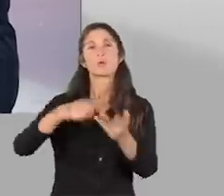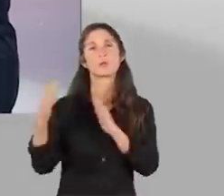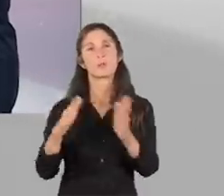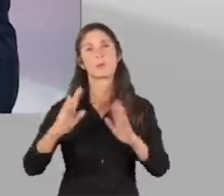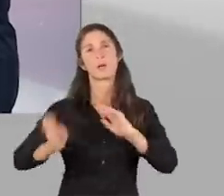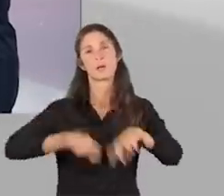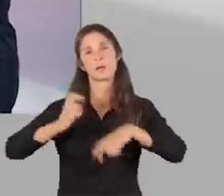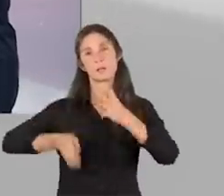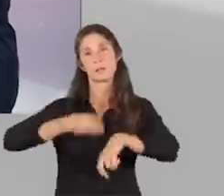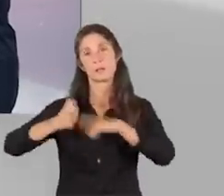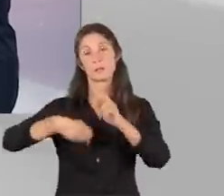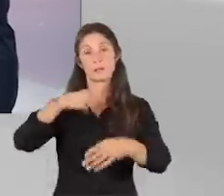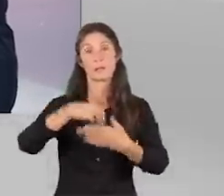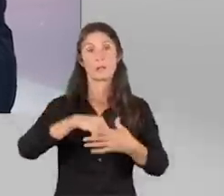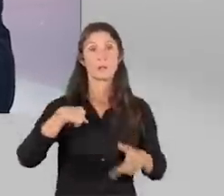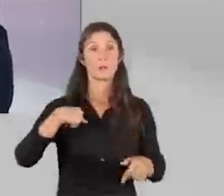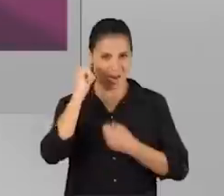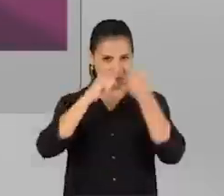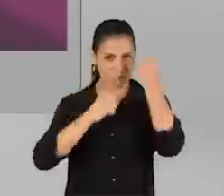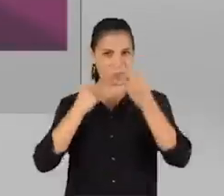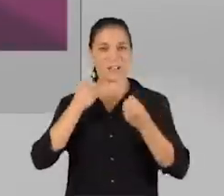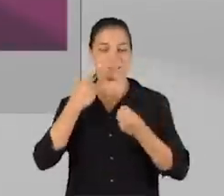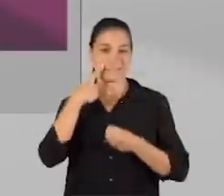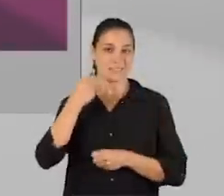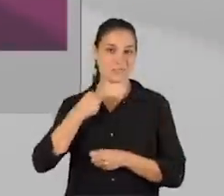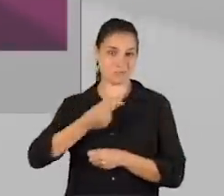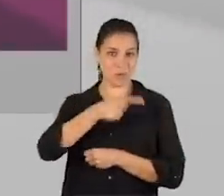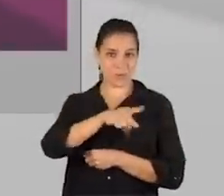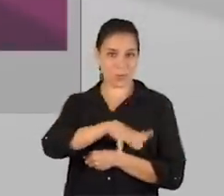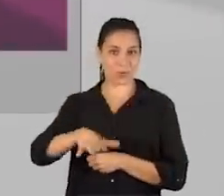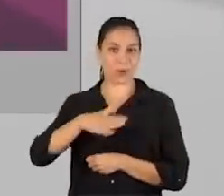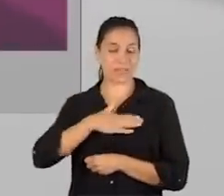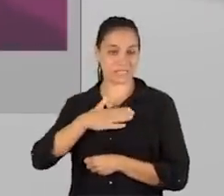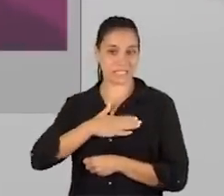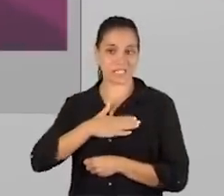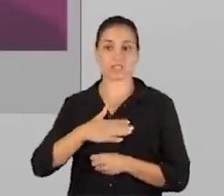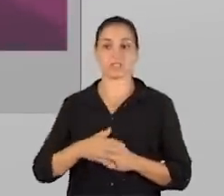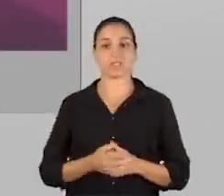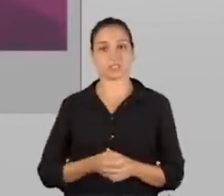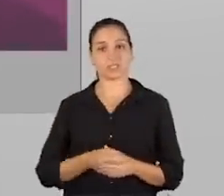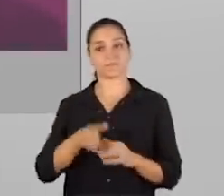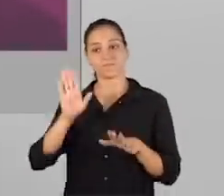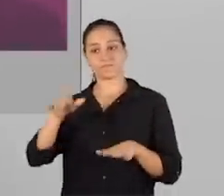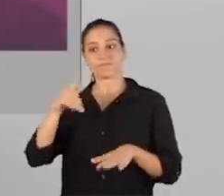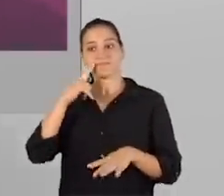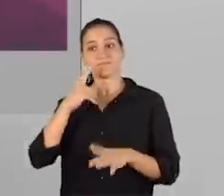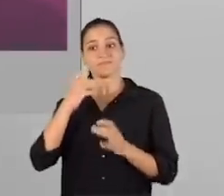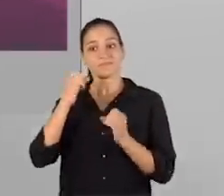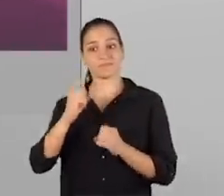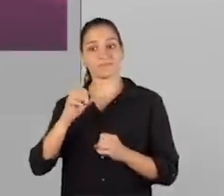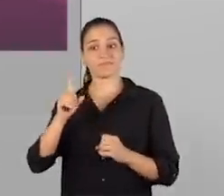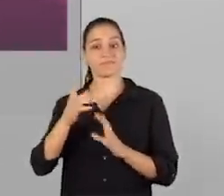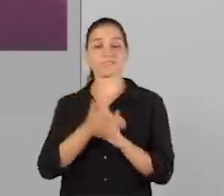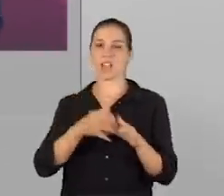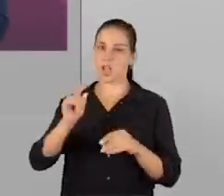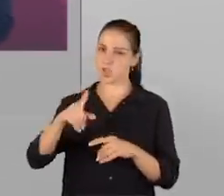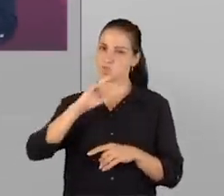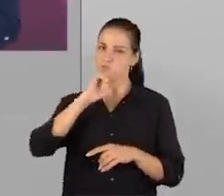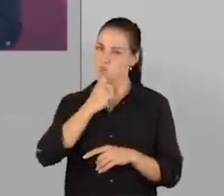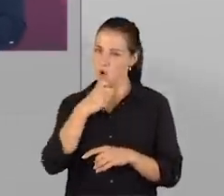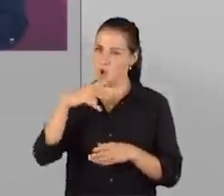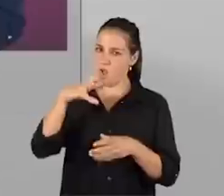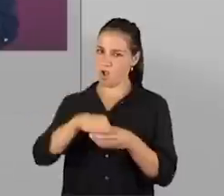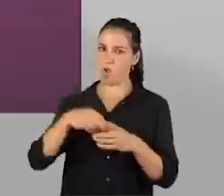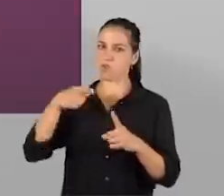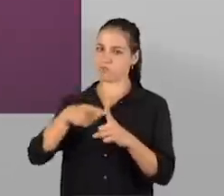hospitales al 70%, esto es brutal grafican con odio trafican con odio y trafican algunos de ustedes también